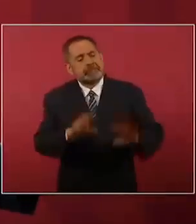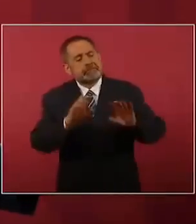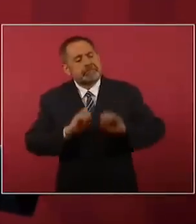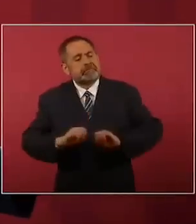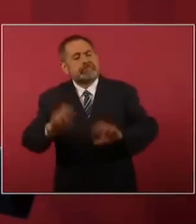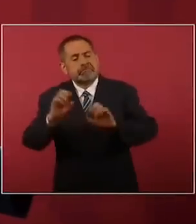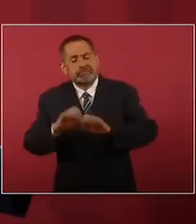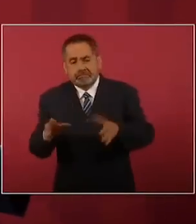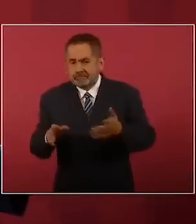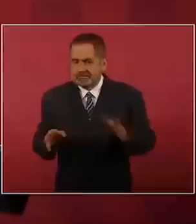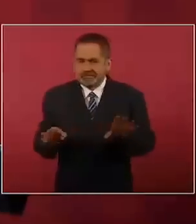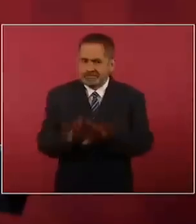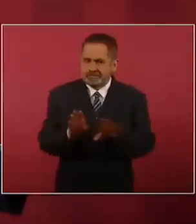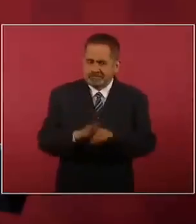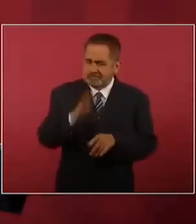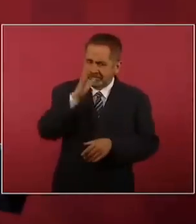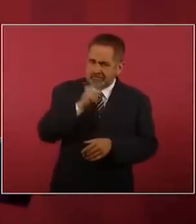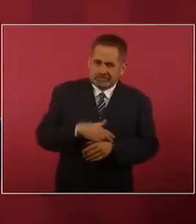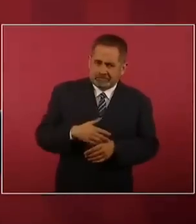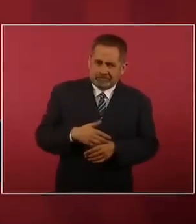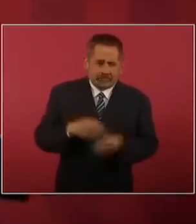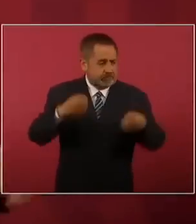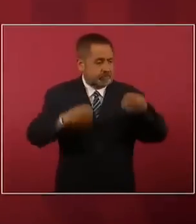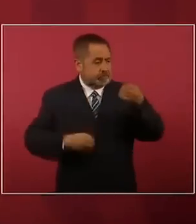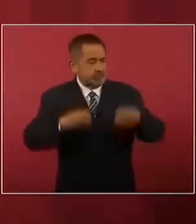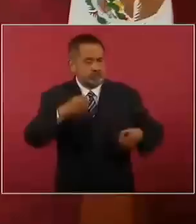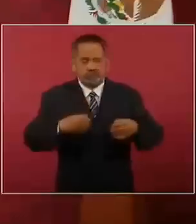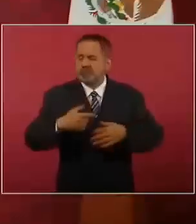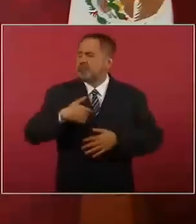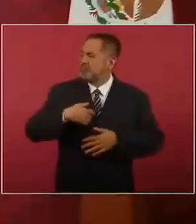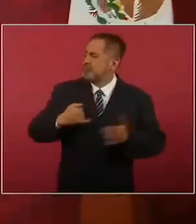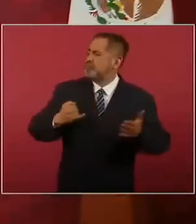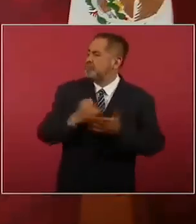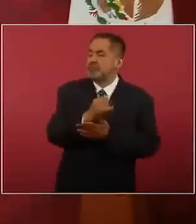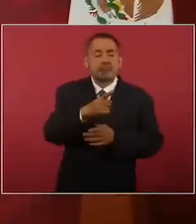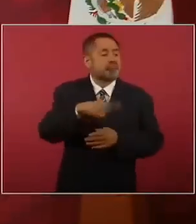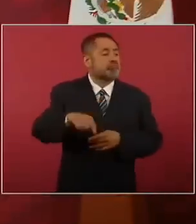los jueces todo ese poder?